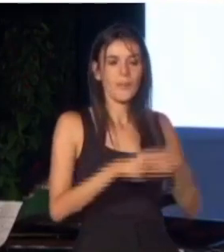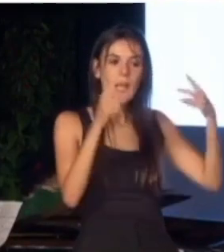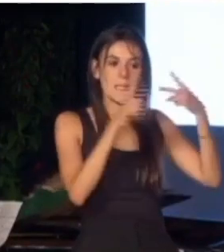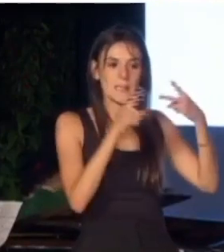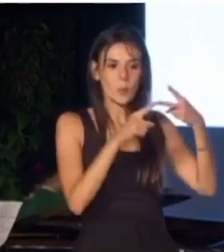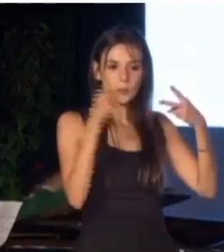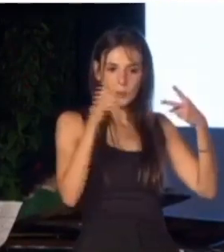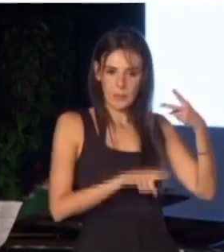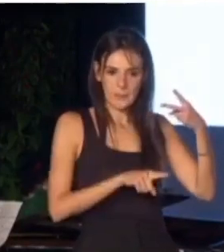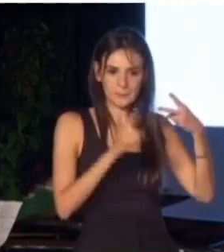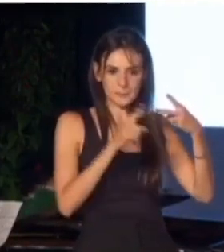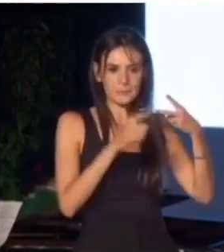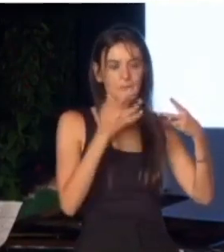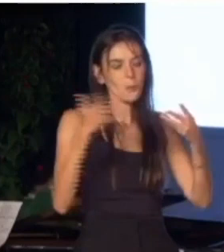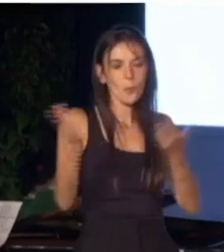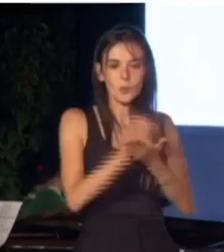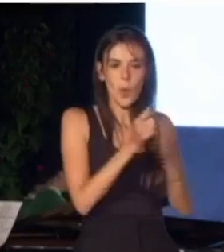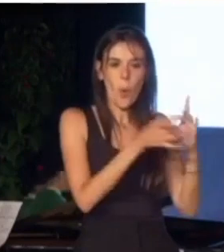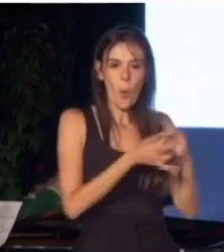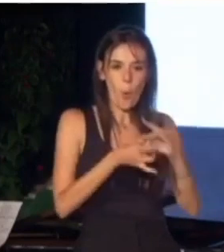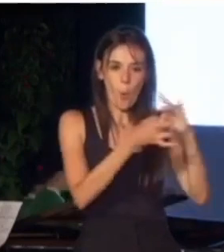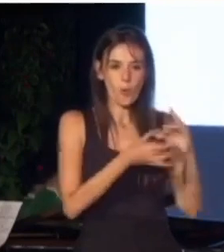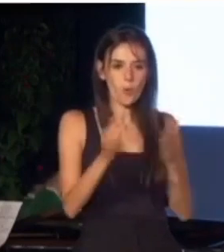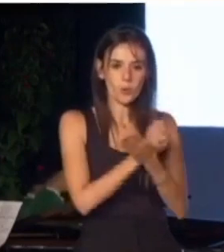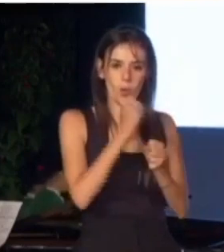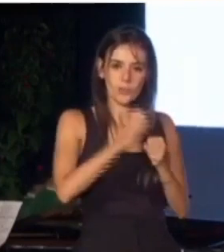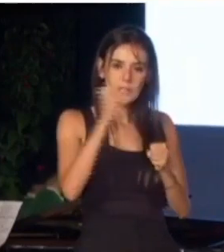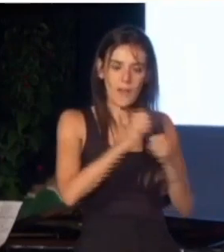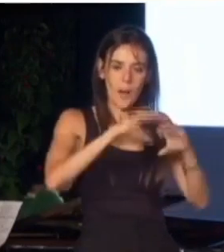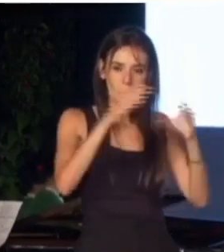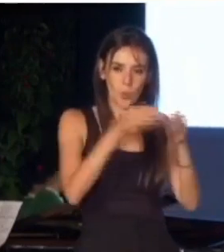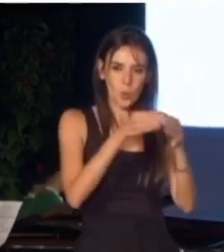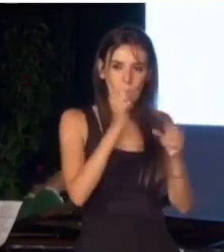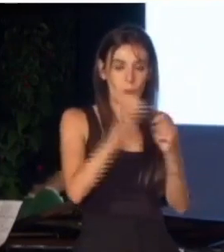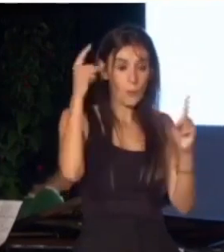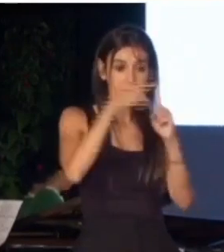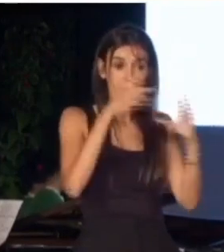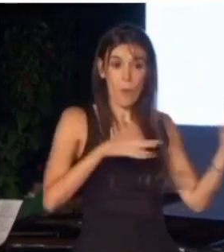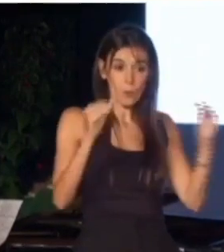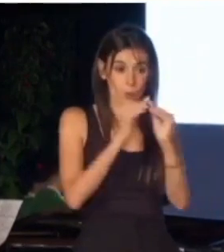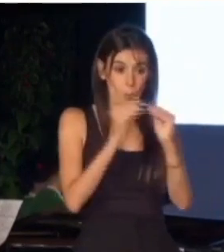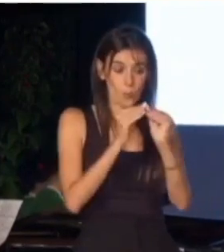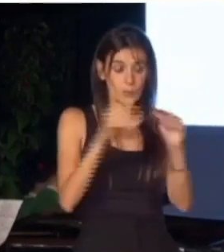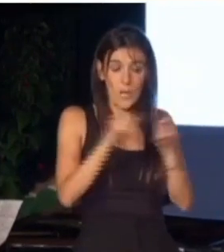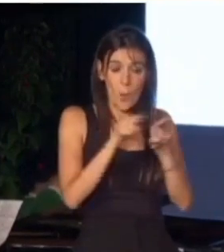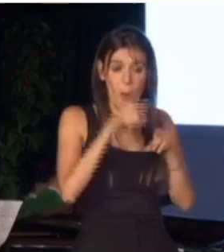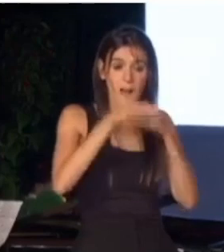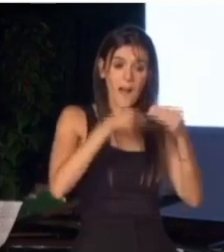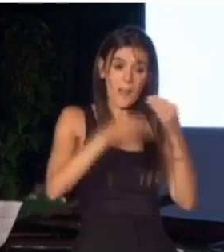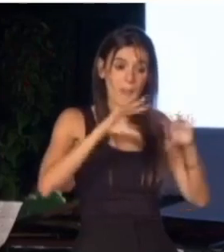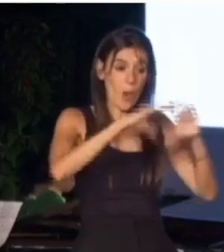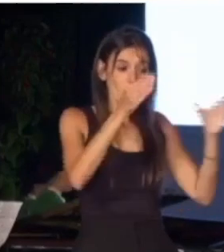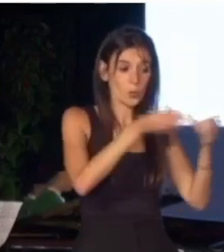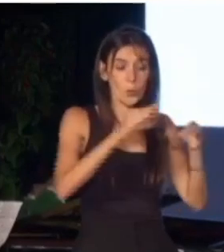lugar, que cuando todos nos unimos y trabajamos juntos por un objetivo común, cuando lo hacemos en